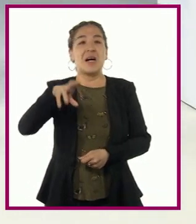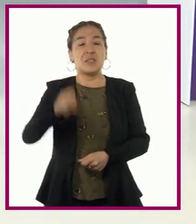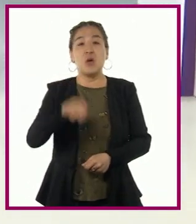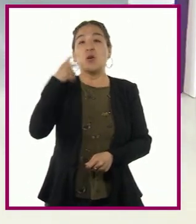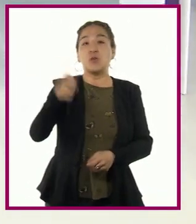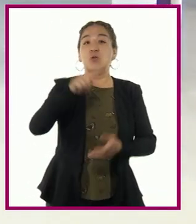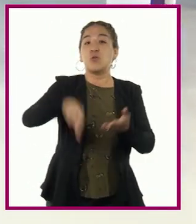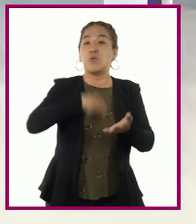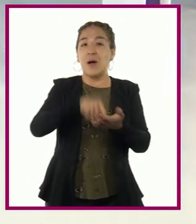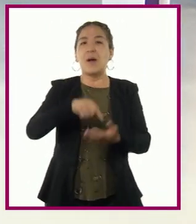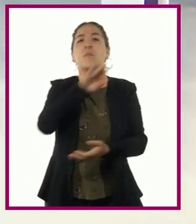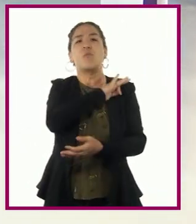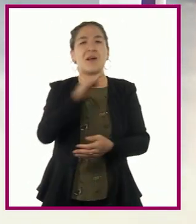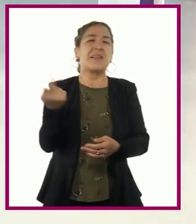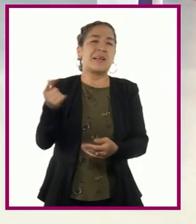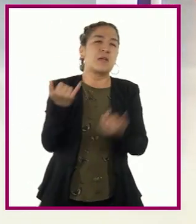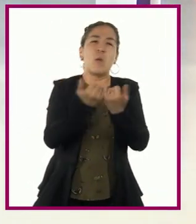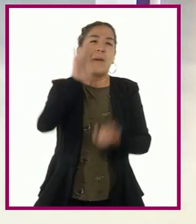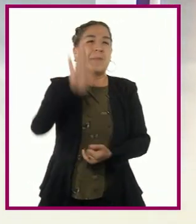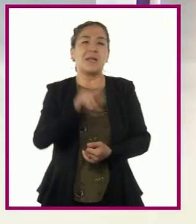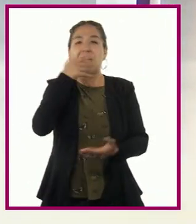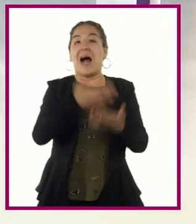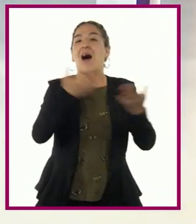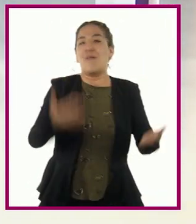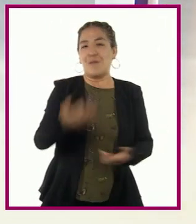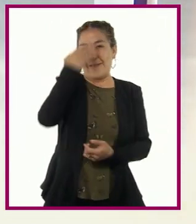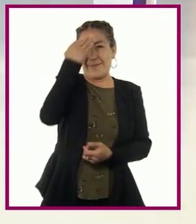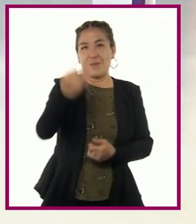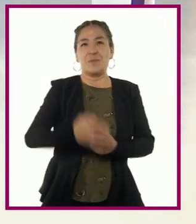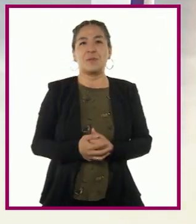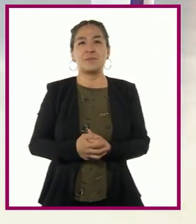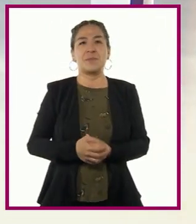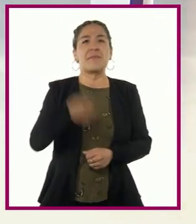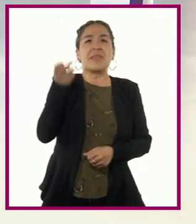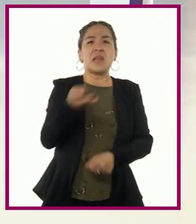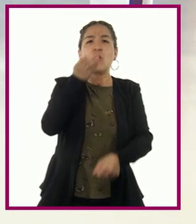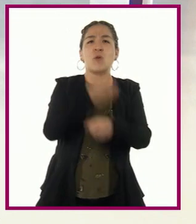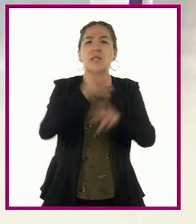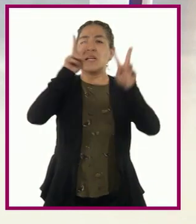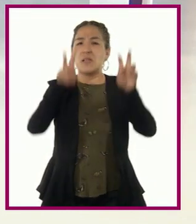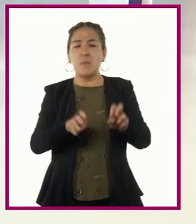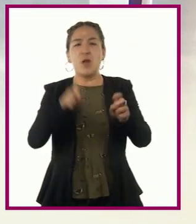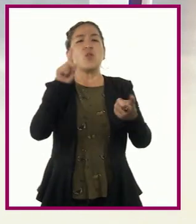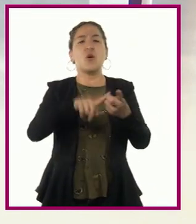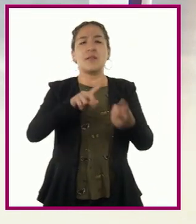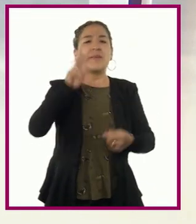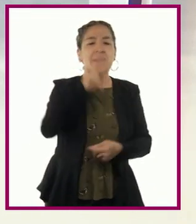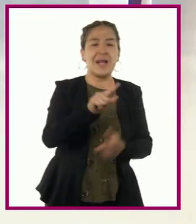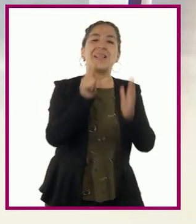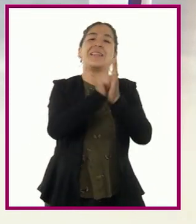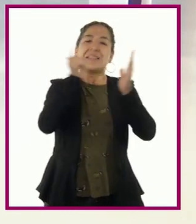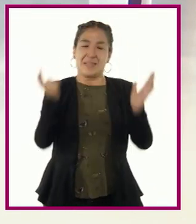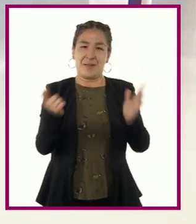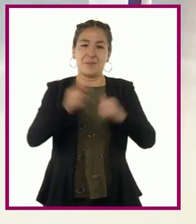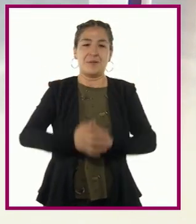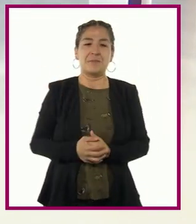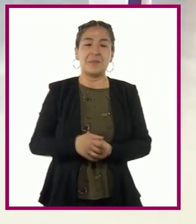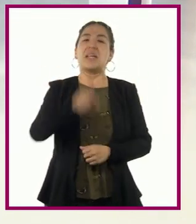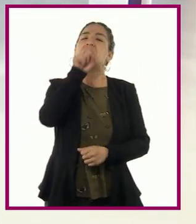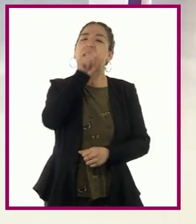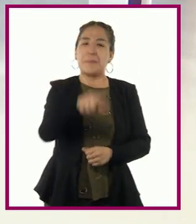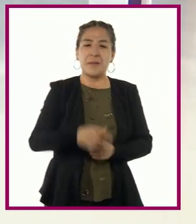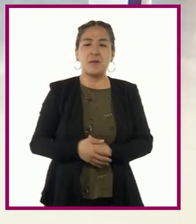ciudades novohispanas se asemejan con las actuales. Este tema lo podrán encontrar en su libro de texto.